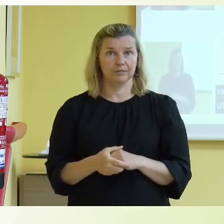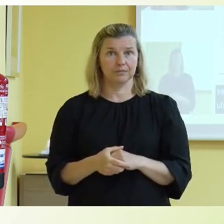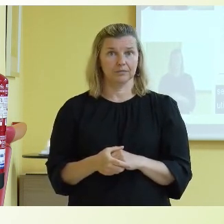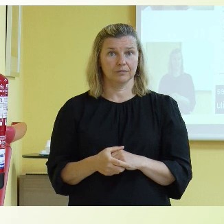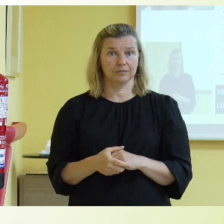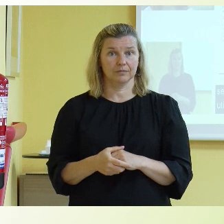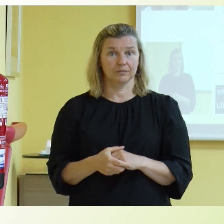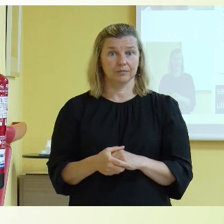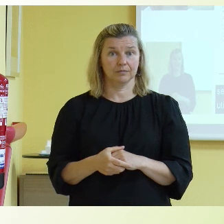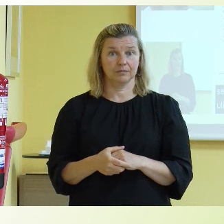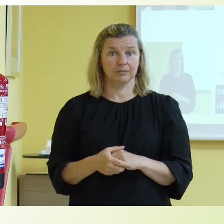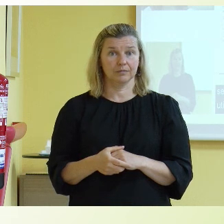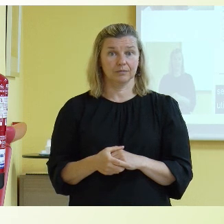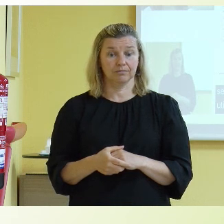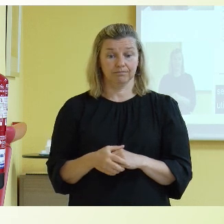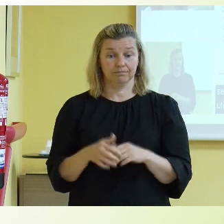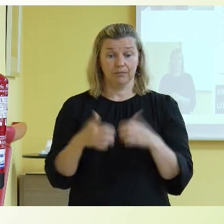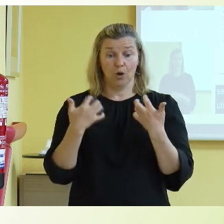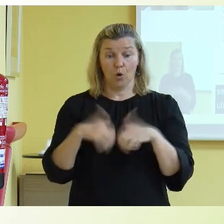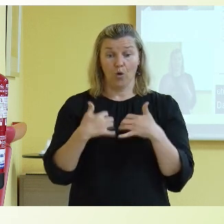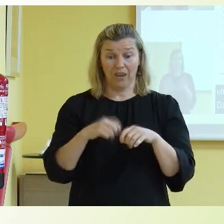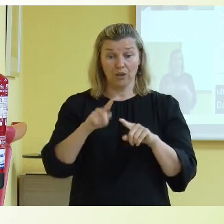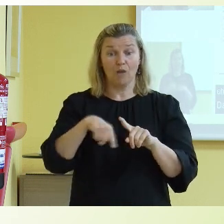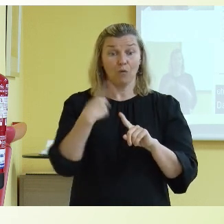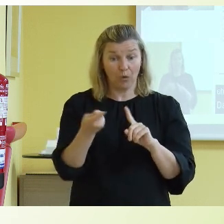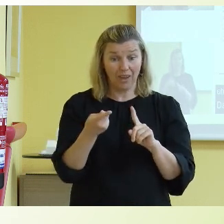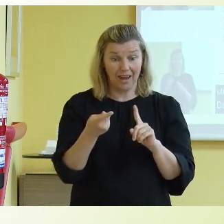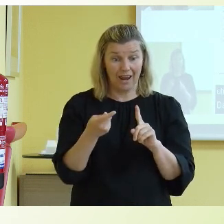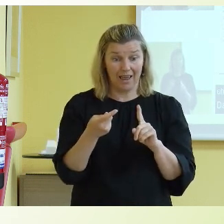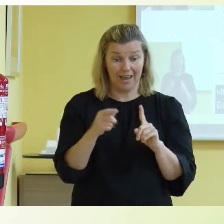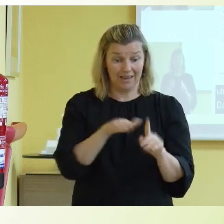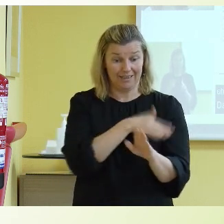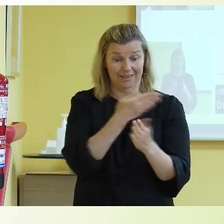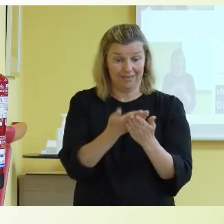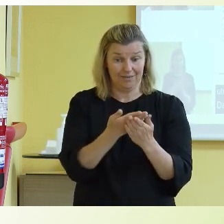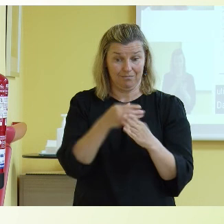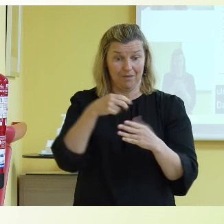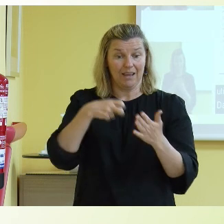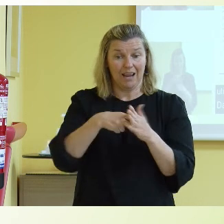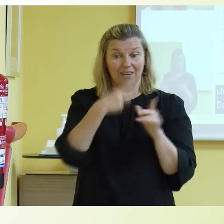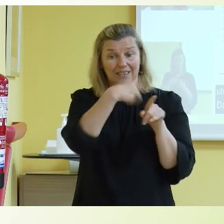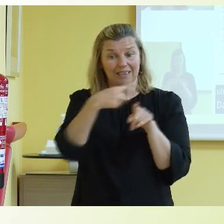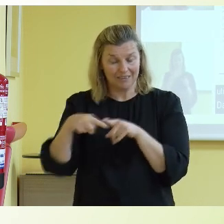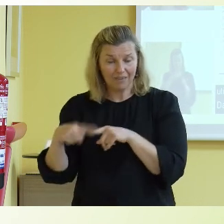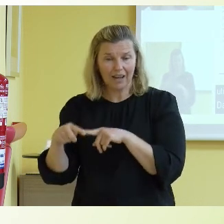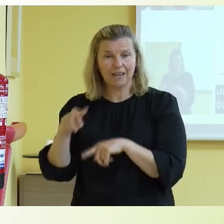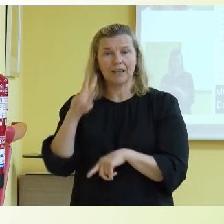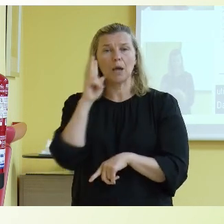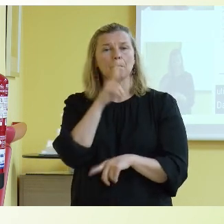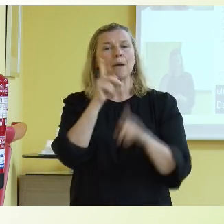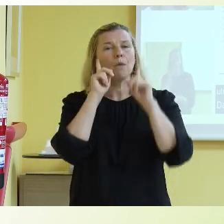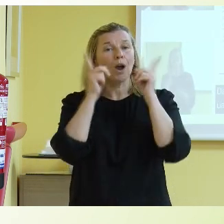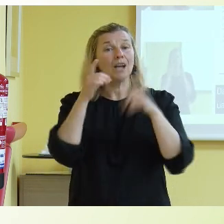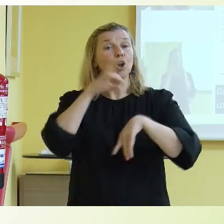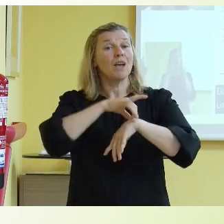Dado que las consecuencias funcionales solo se han descrito hasta la fecha para unas 1000 enfermedades, vamos a ver el caso de